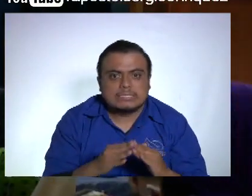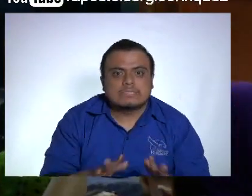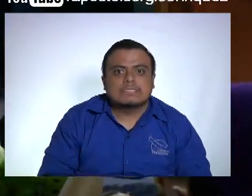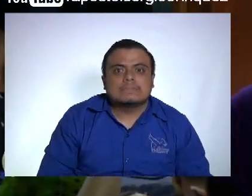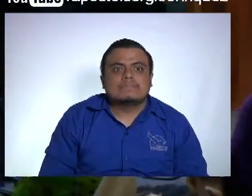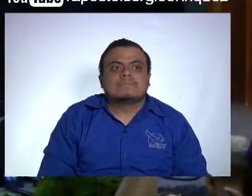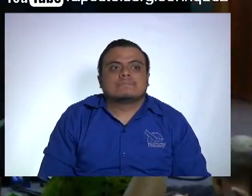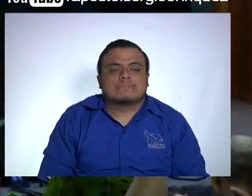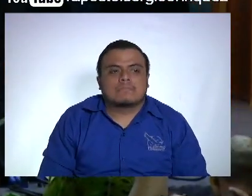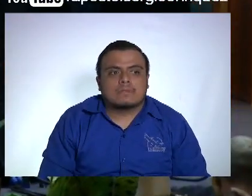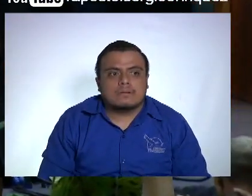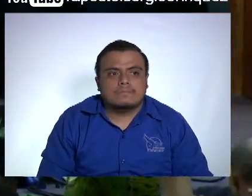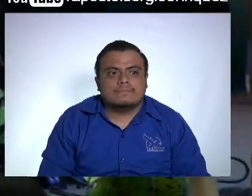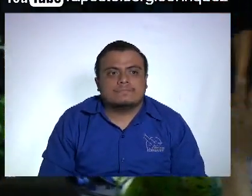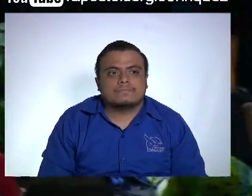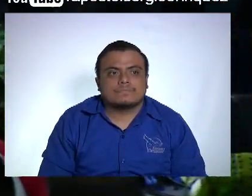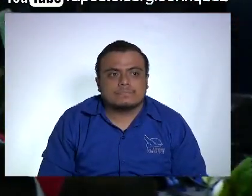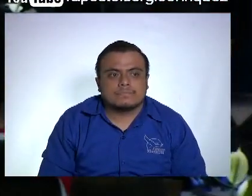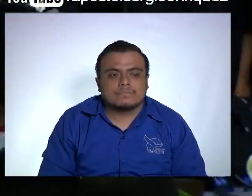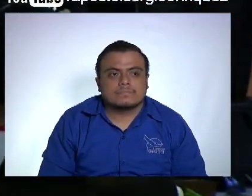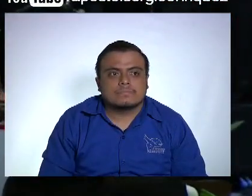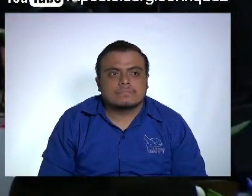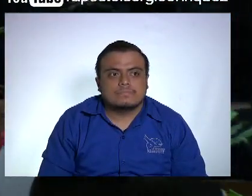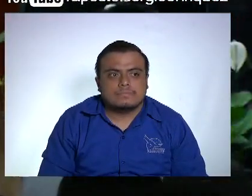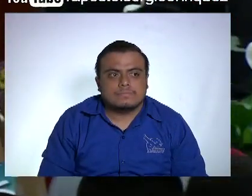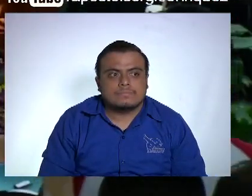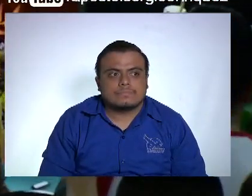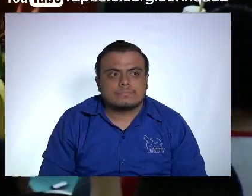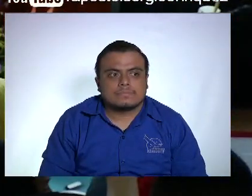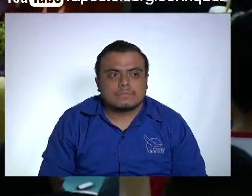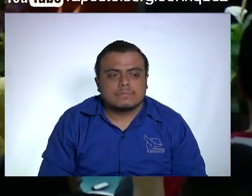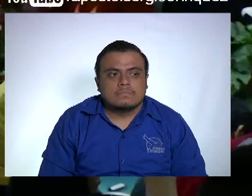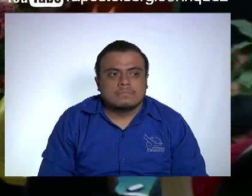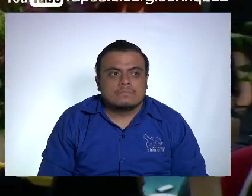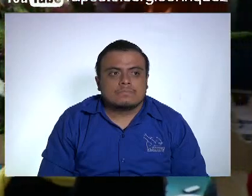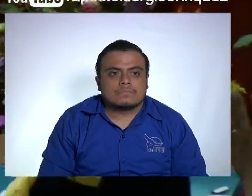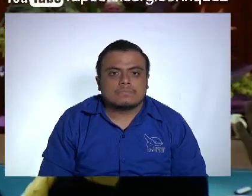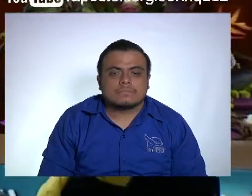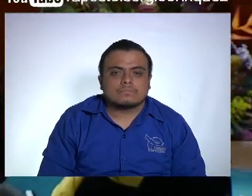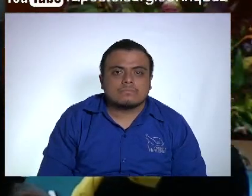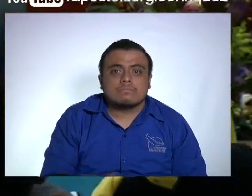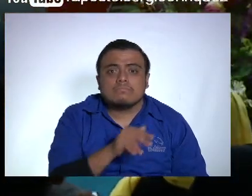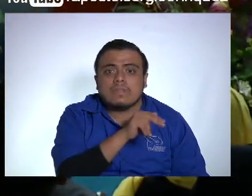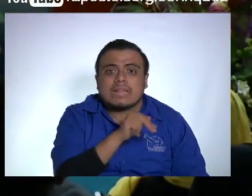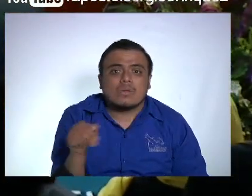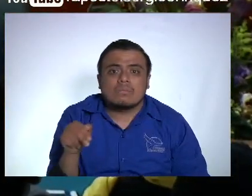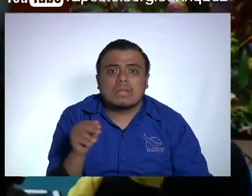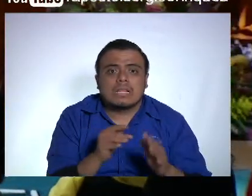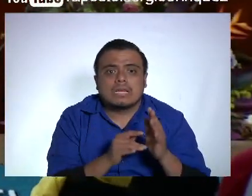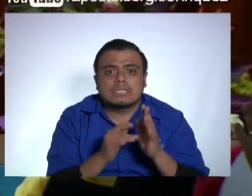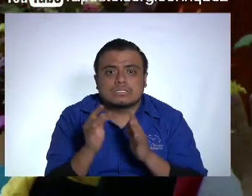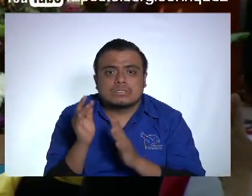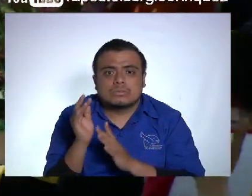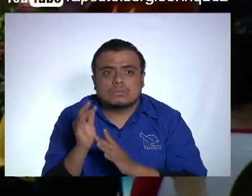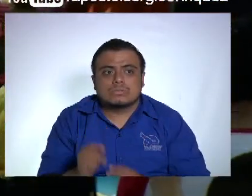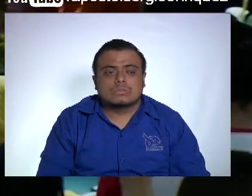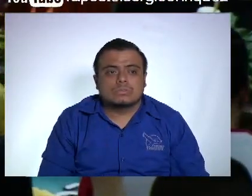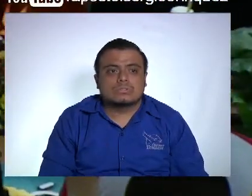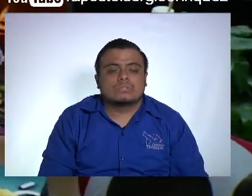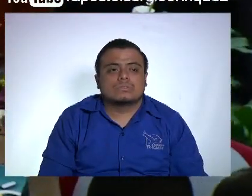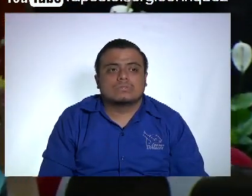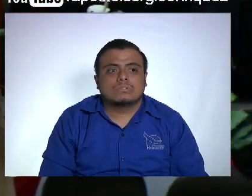Oh, Rabastaira, Kendakeira, Rabastaira. Oh, en el nombre de Jesús.